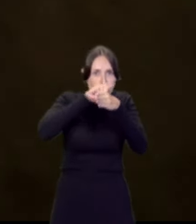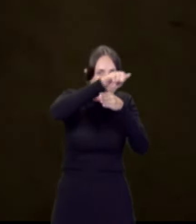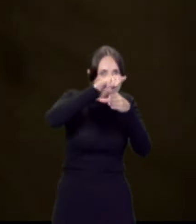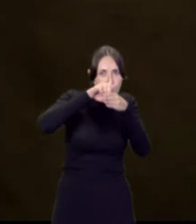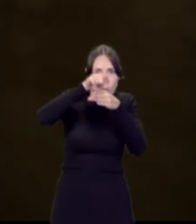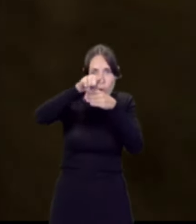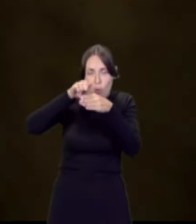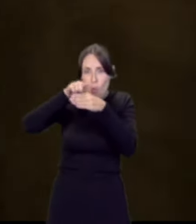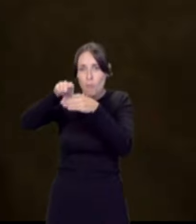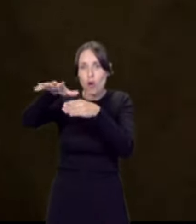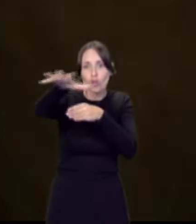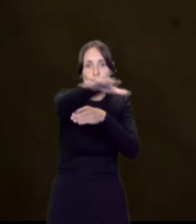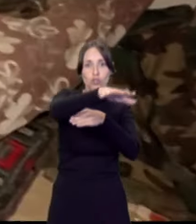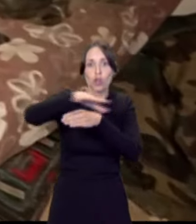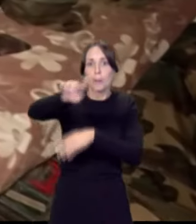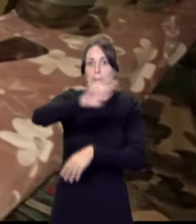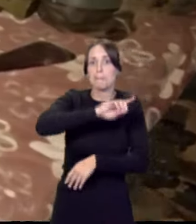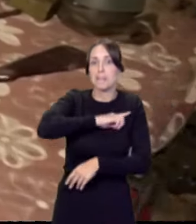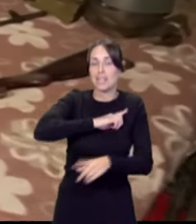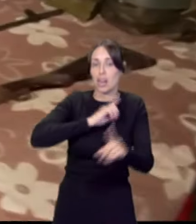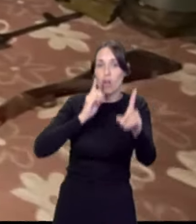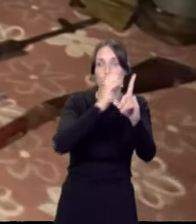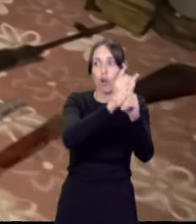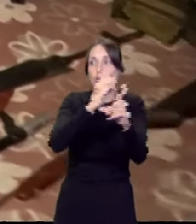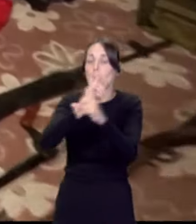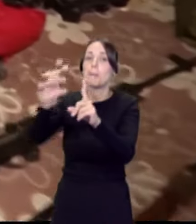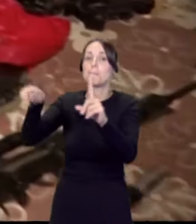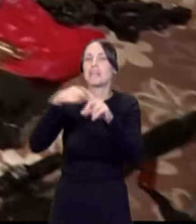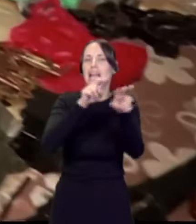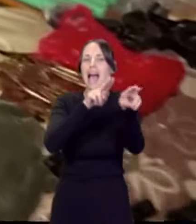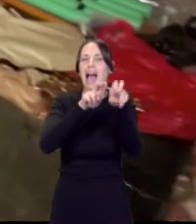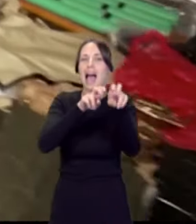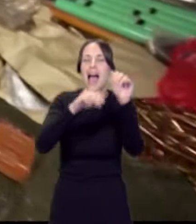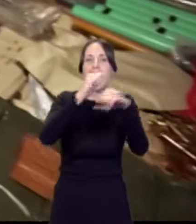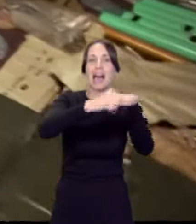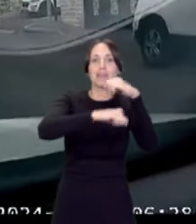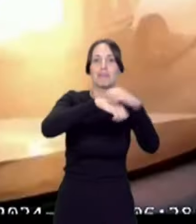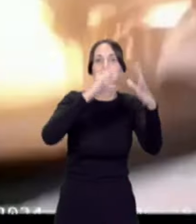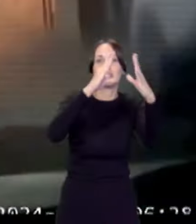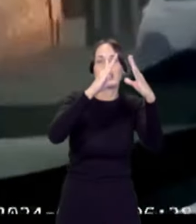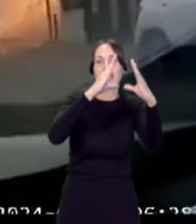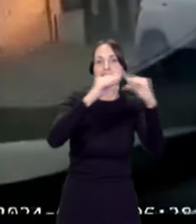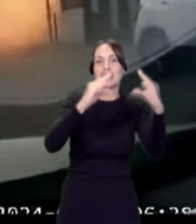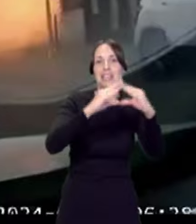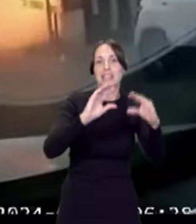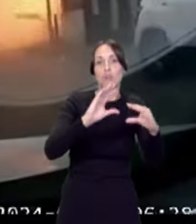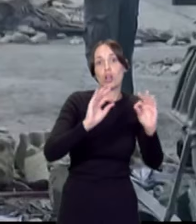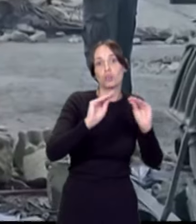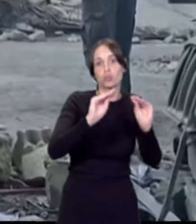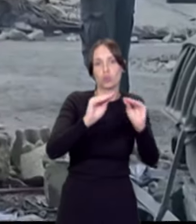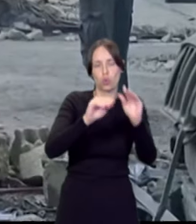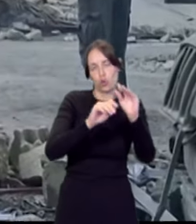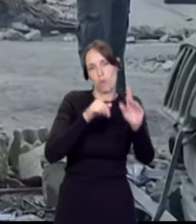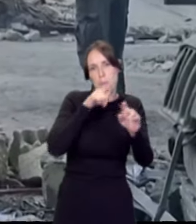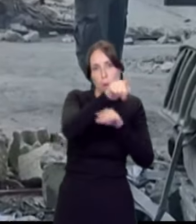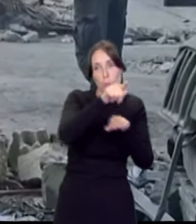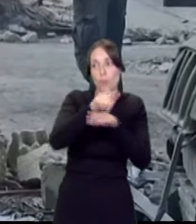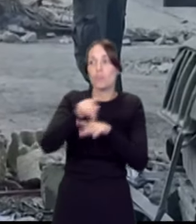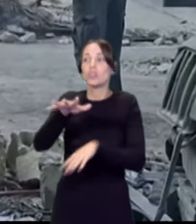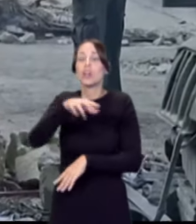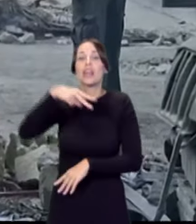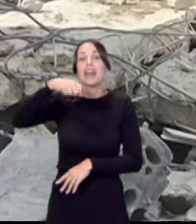lanzaderas, posiciones militares y escondites de armas de Hezbollah. En Nabatieh,